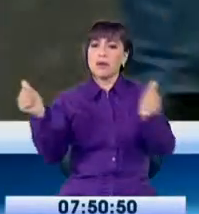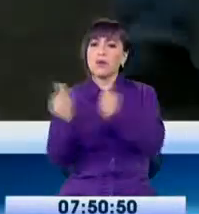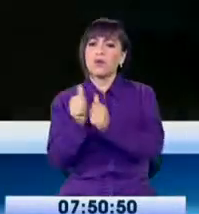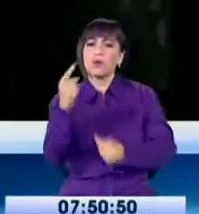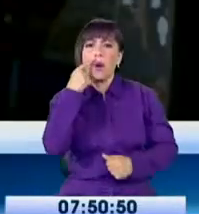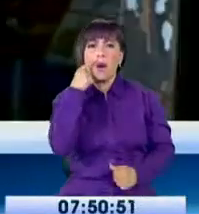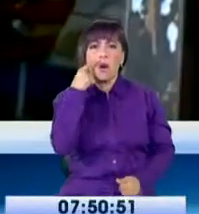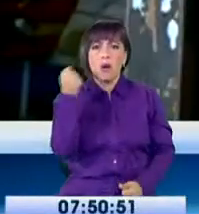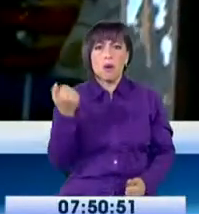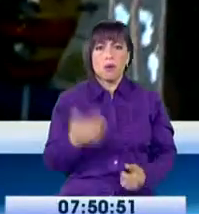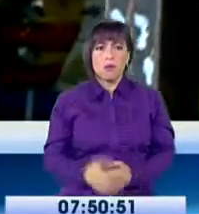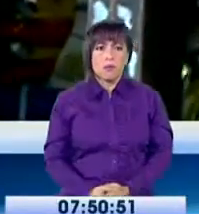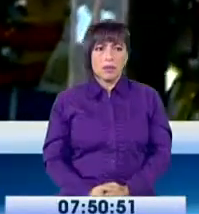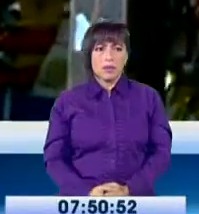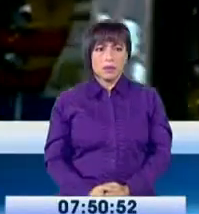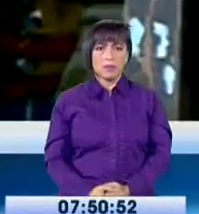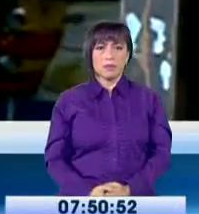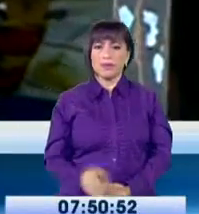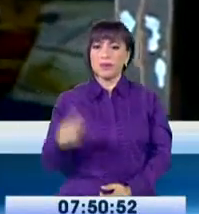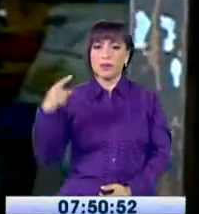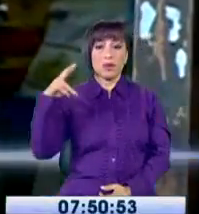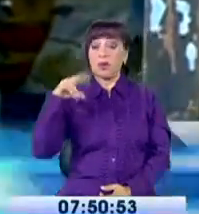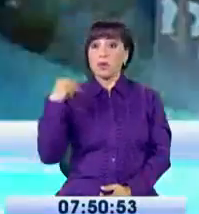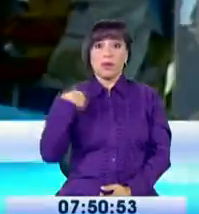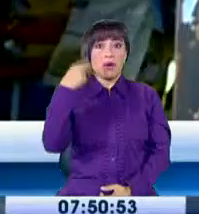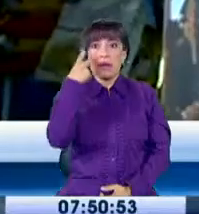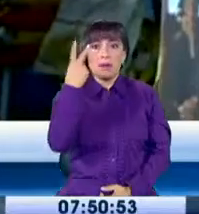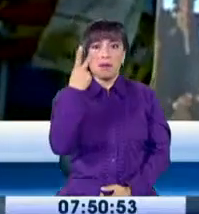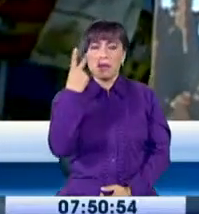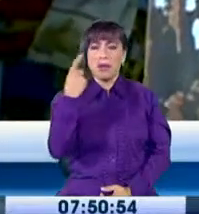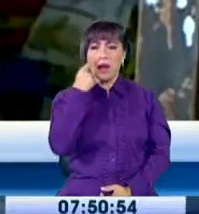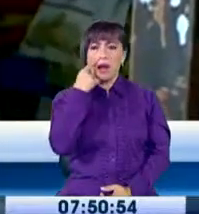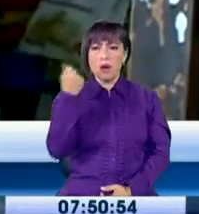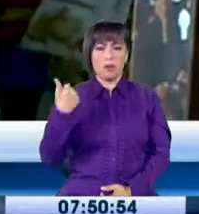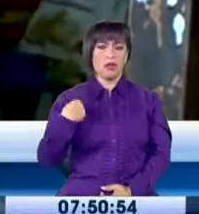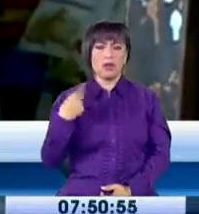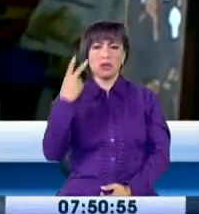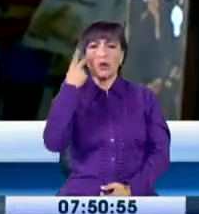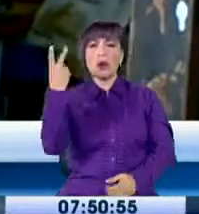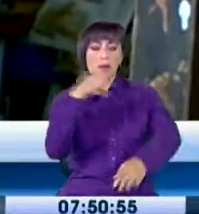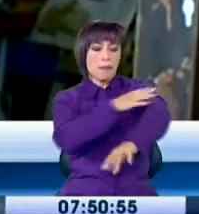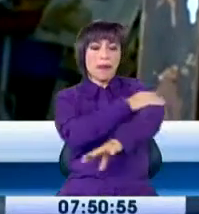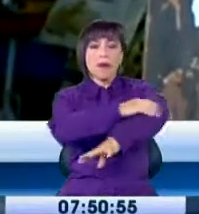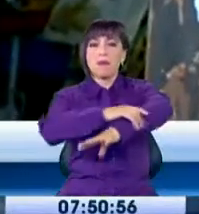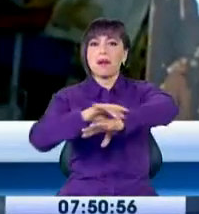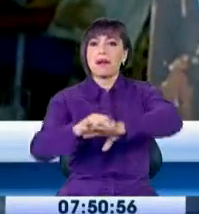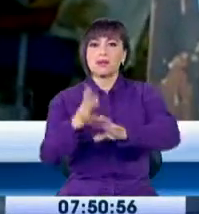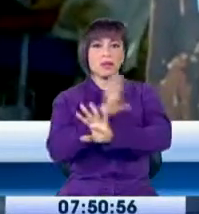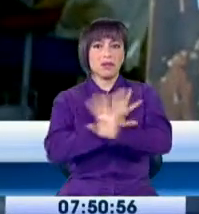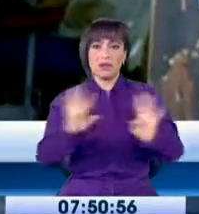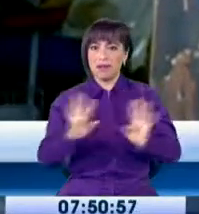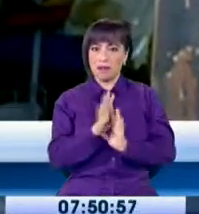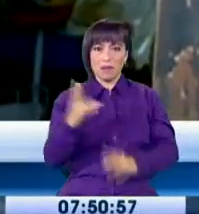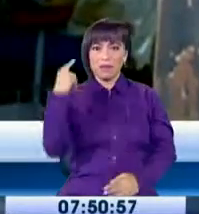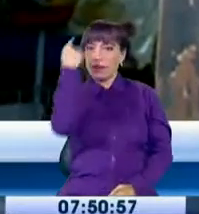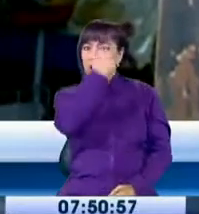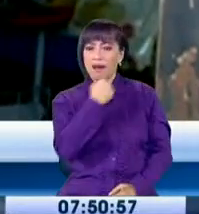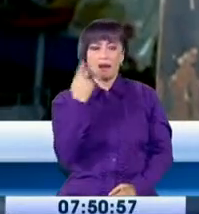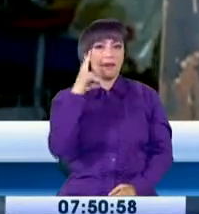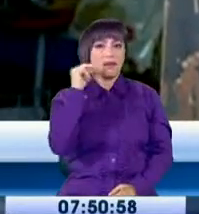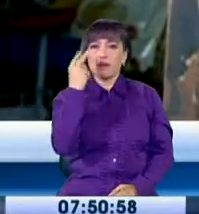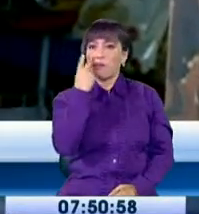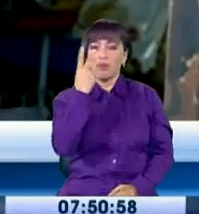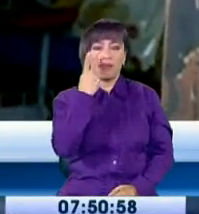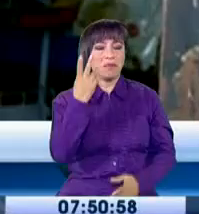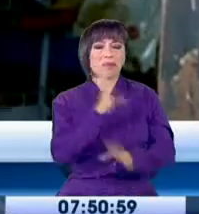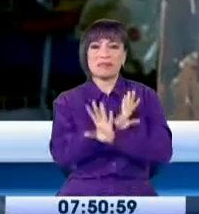sujeto. Yo no le vi al señor, solo le vi la manga así que estiró y era azul, de calentador azul.